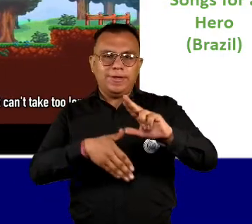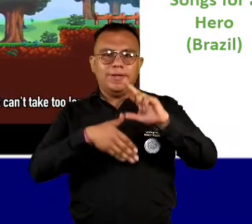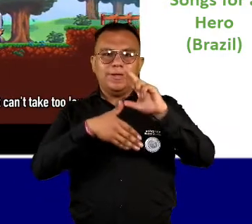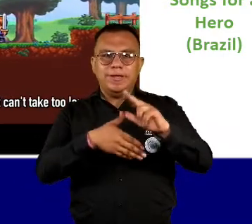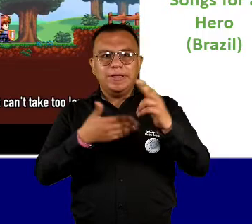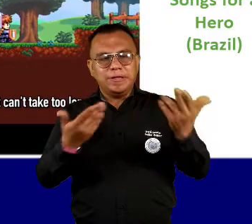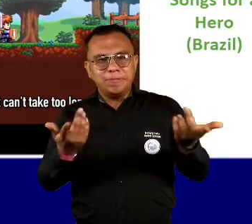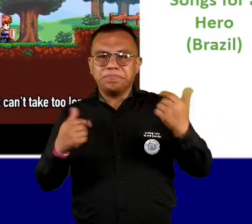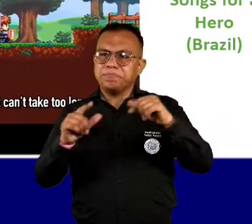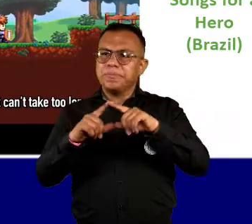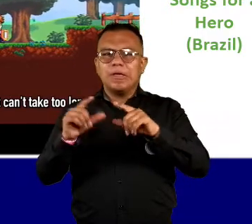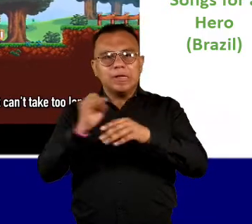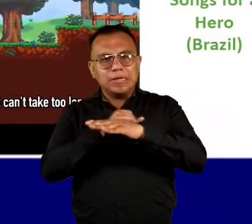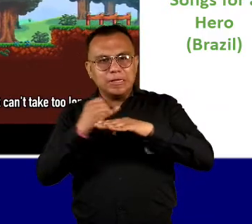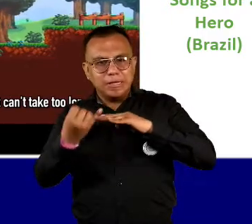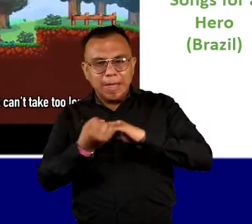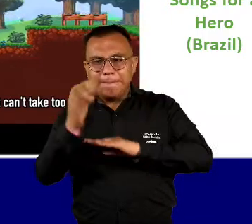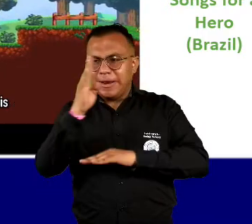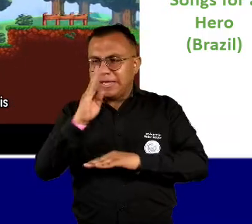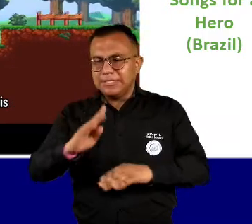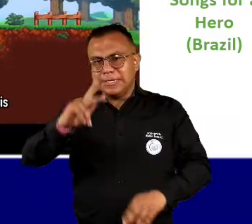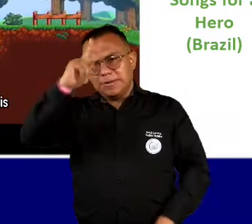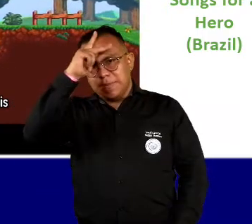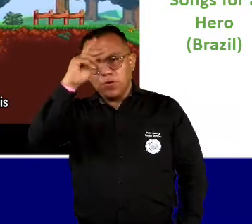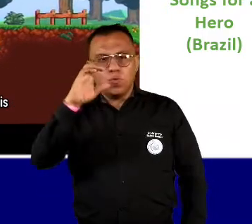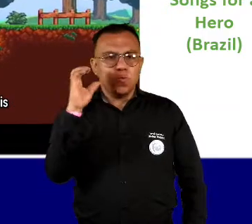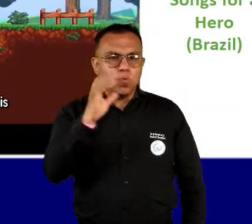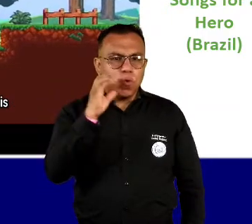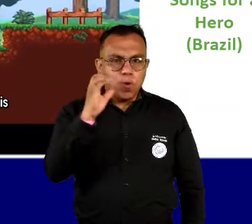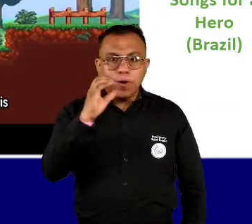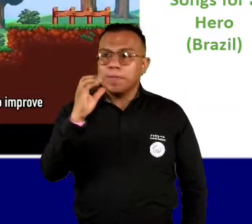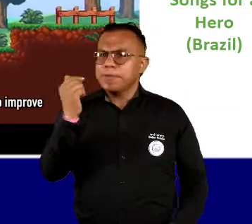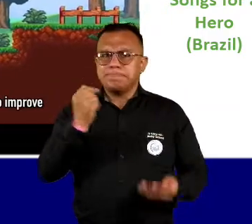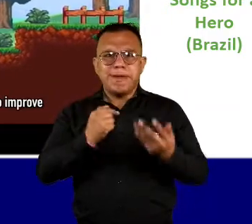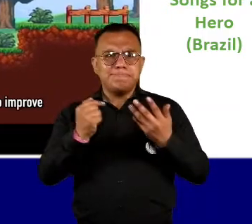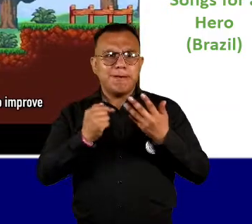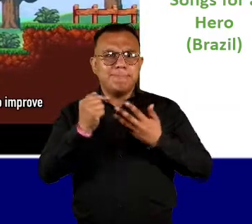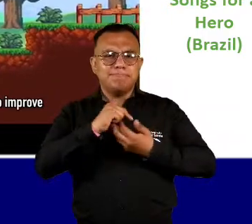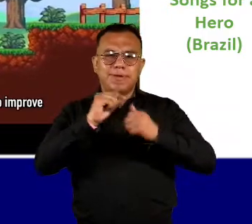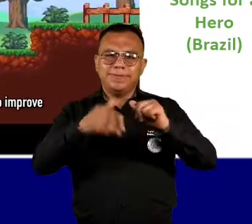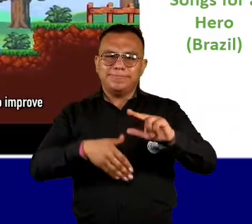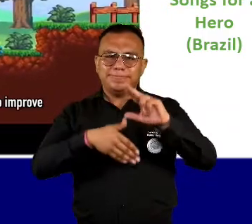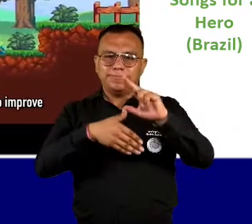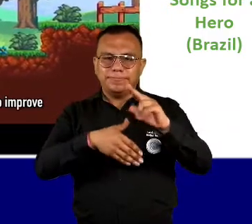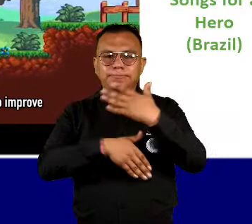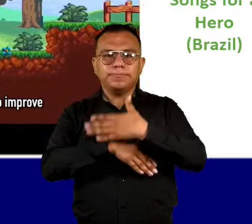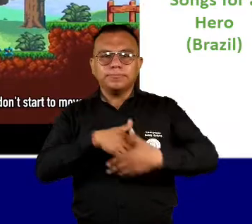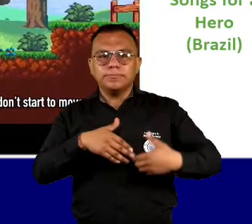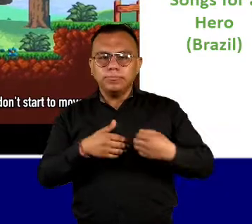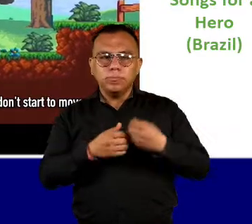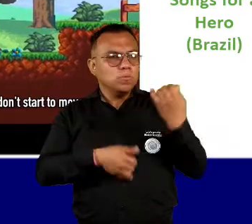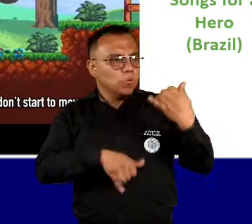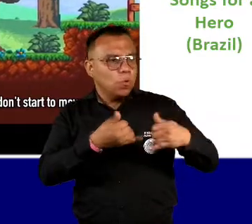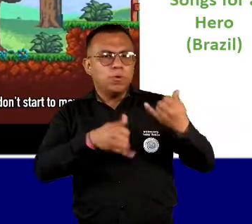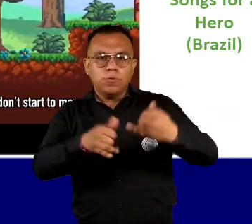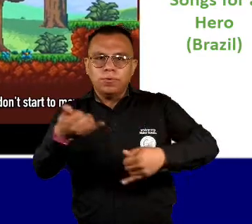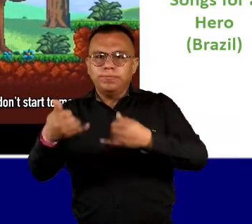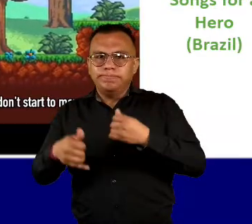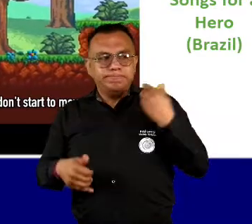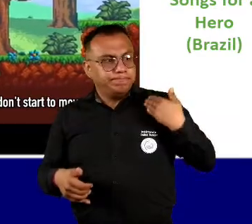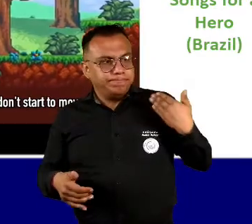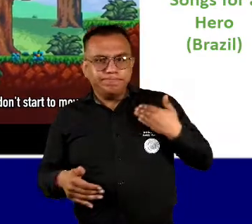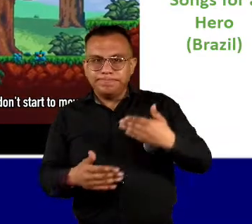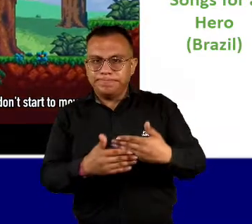Salvador Perú Argentina Brasil Colombia de todos los países hay algún juego que se ha lanzado en los últimos